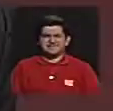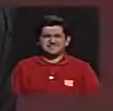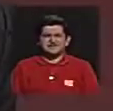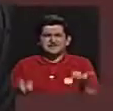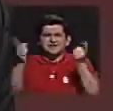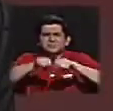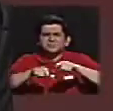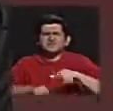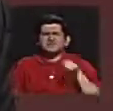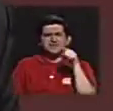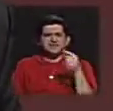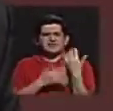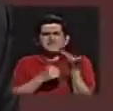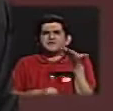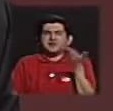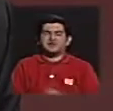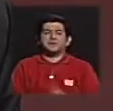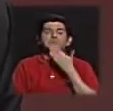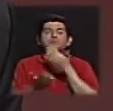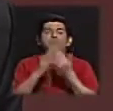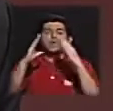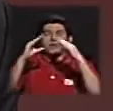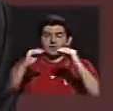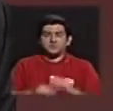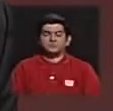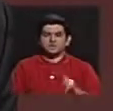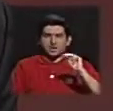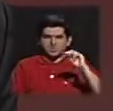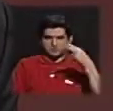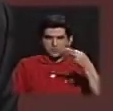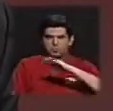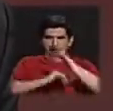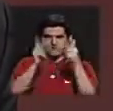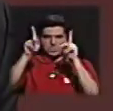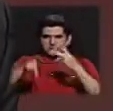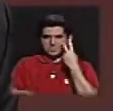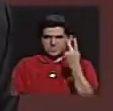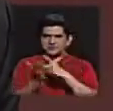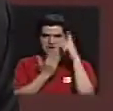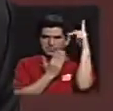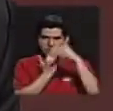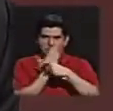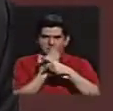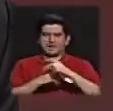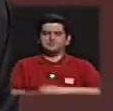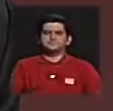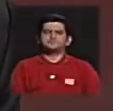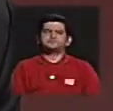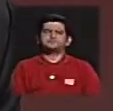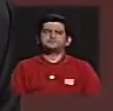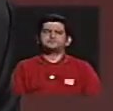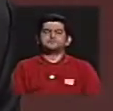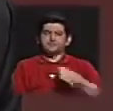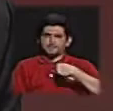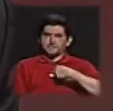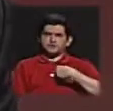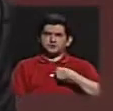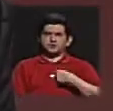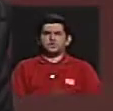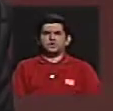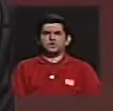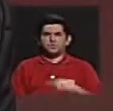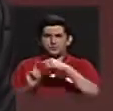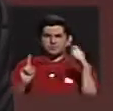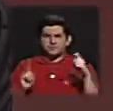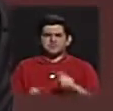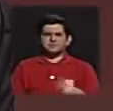Sí, bueno, muy buenas noches a don Mauricio Herrera, a todos los televidentes del programa. Sí, yo desde el PROSIC, desde